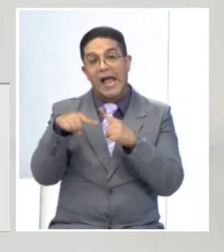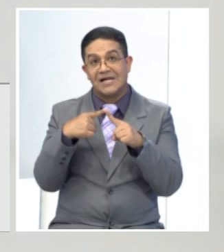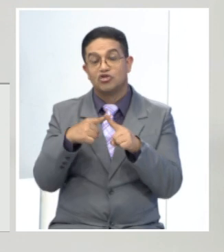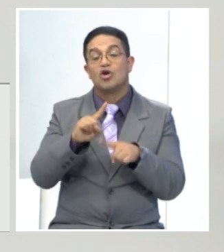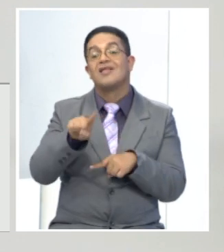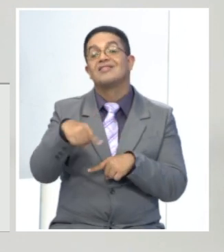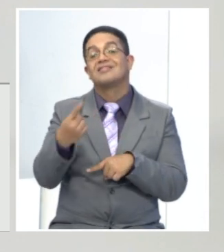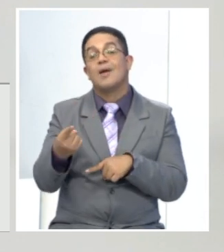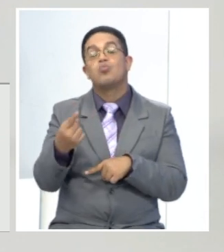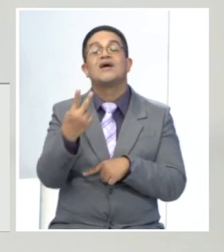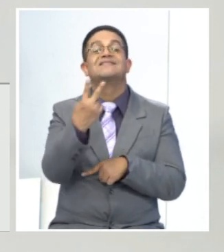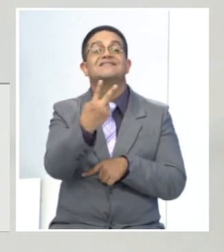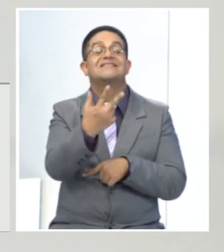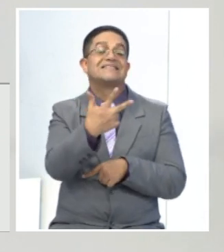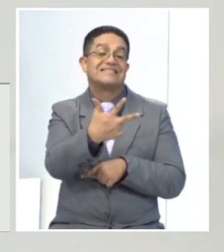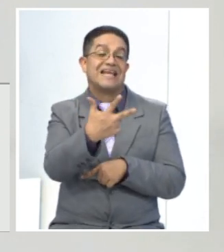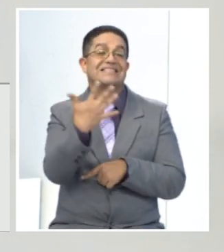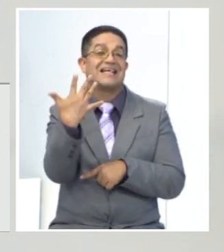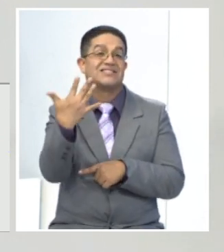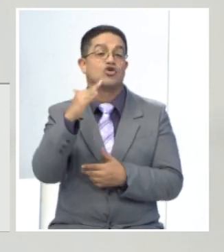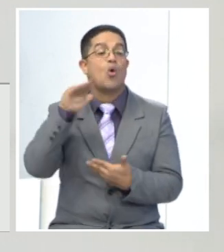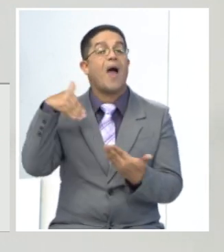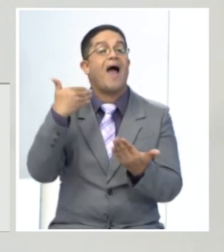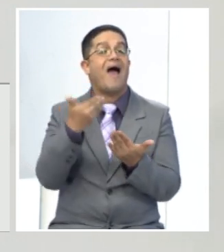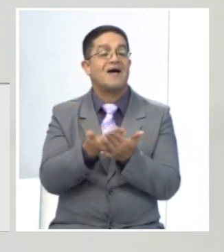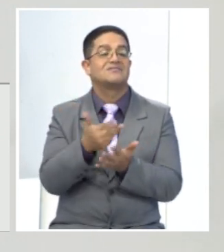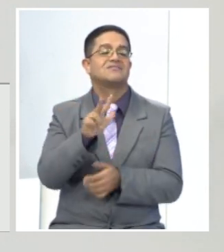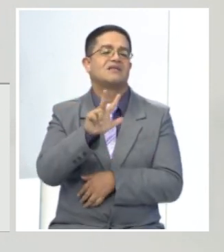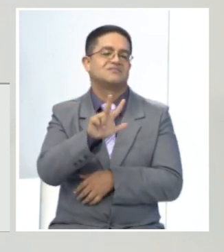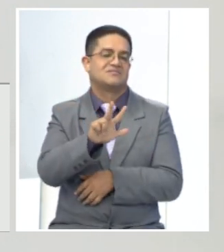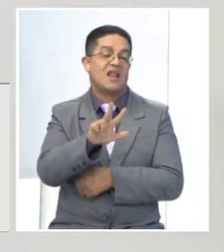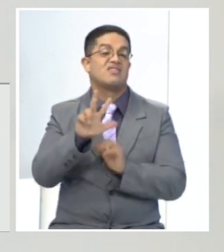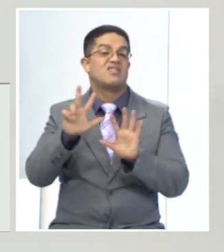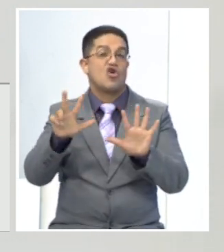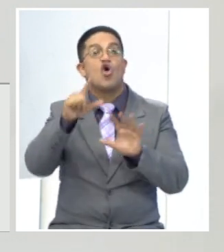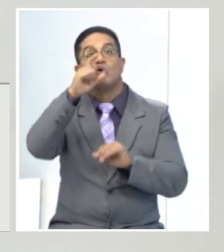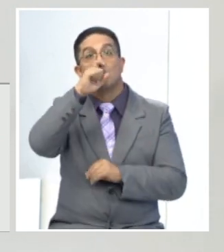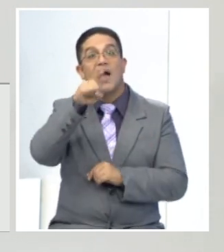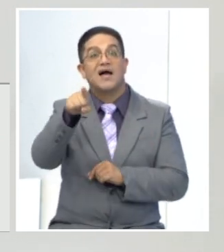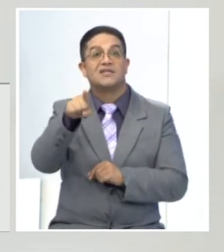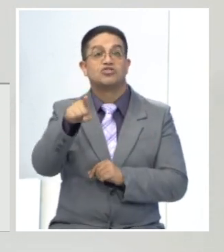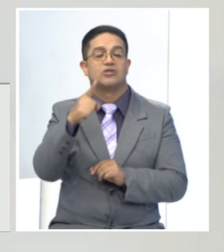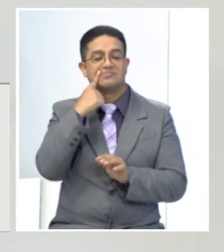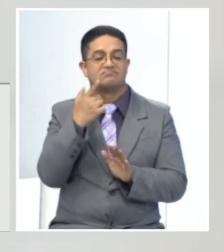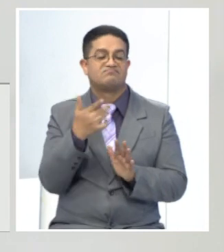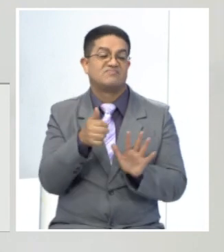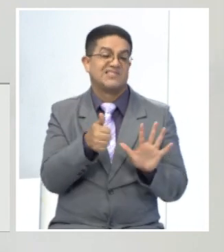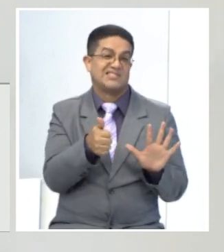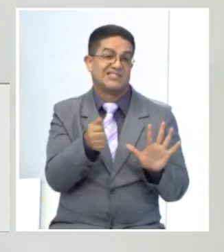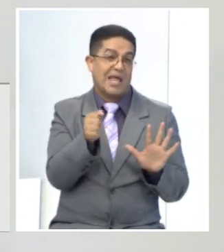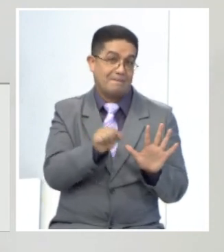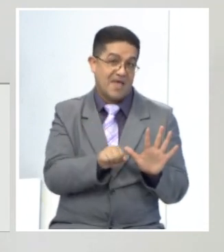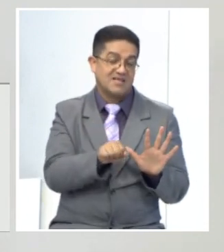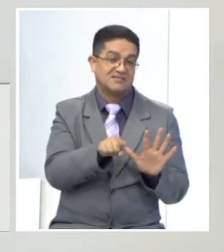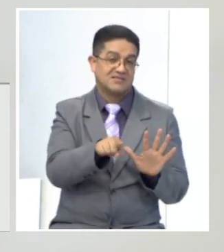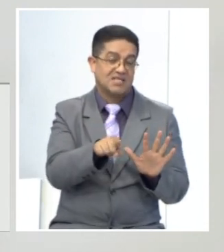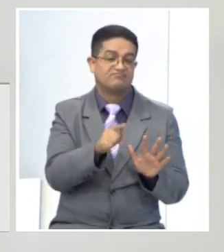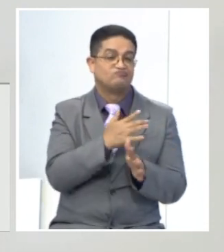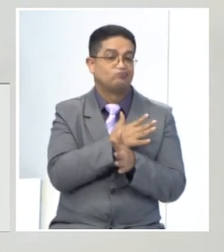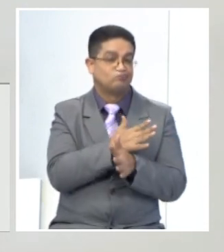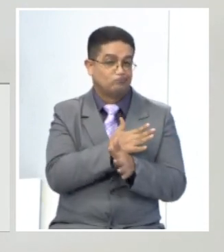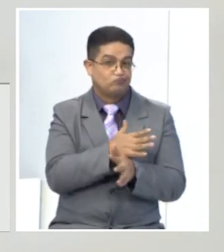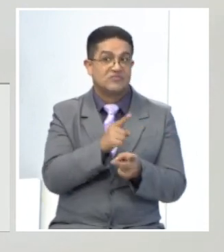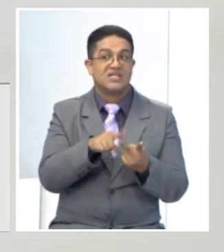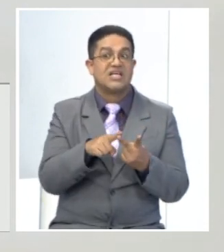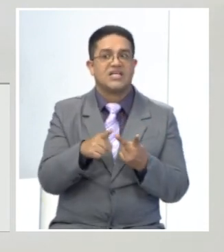de los 35 y hasta los 38, bajas ese rango y pasa a ser 6 meses de relaciones sin protección y sin haber obtenido una